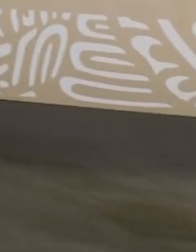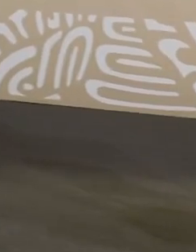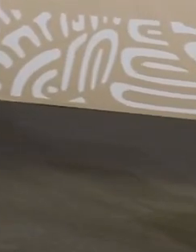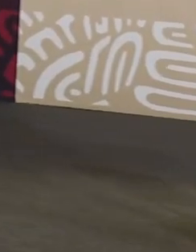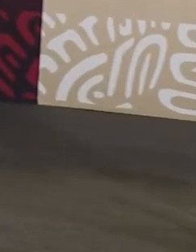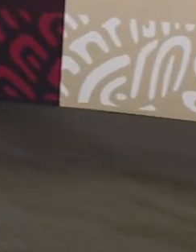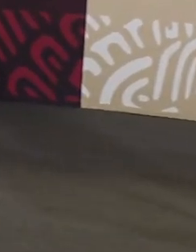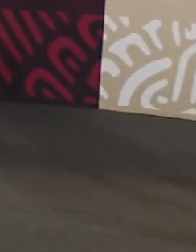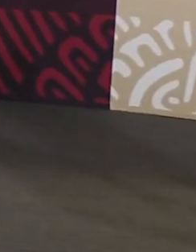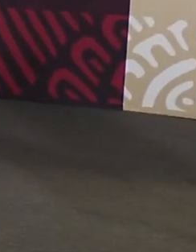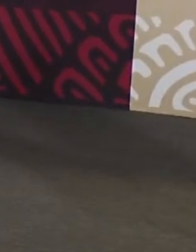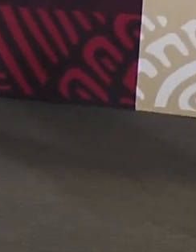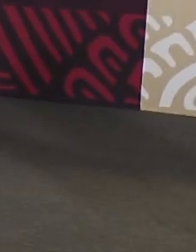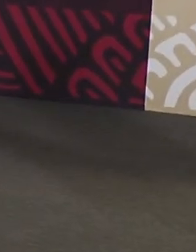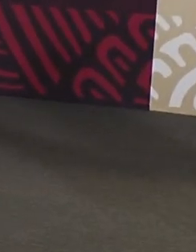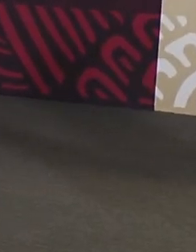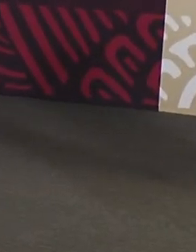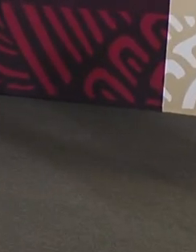Ánimo.